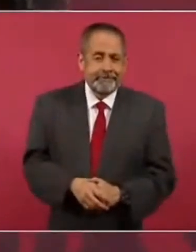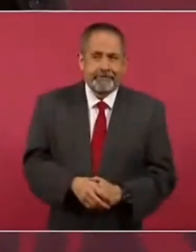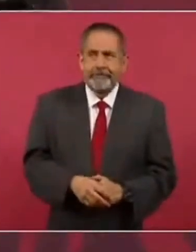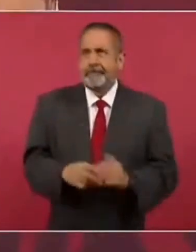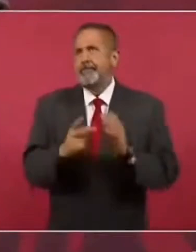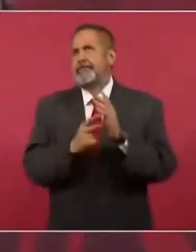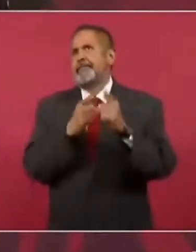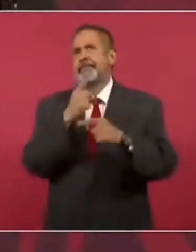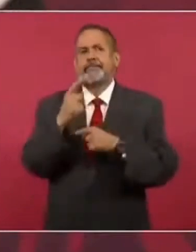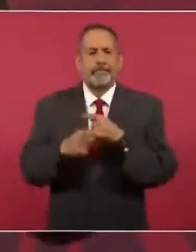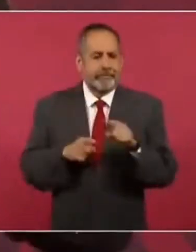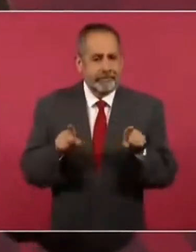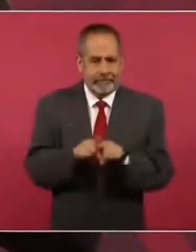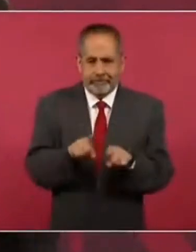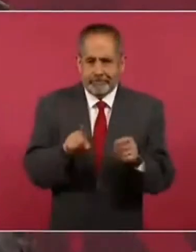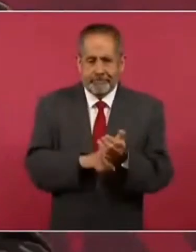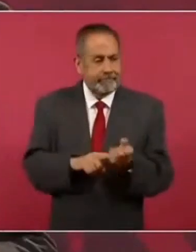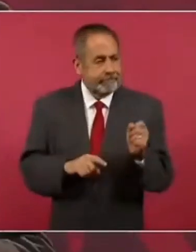Volvemos a lo mismo.